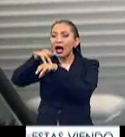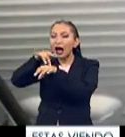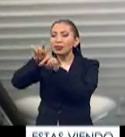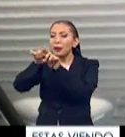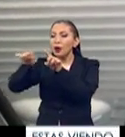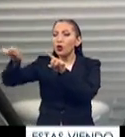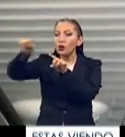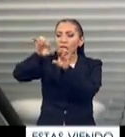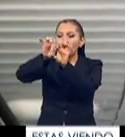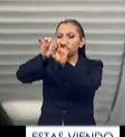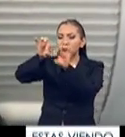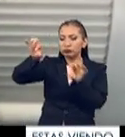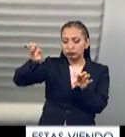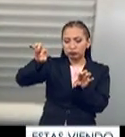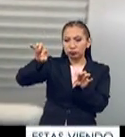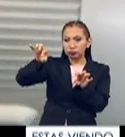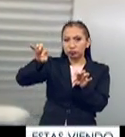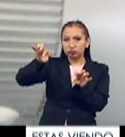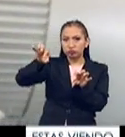se separaba.